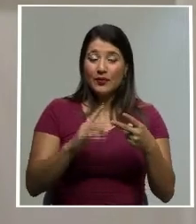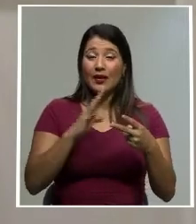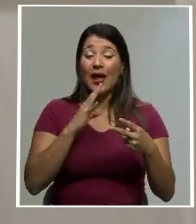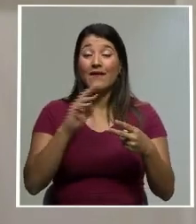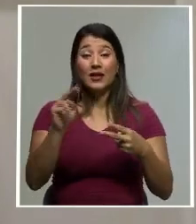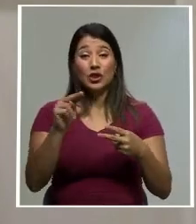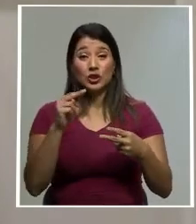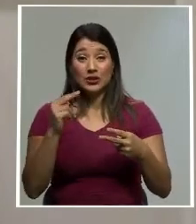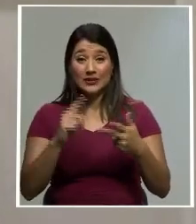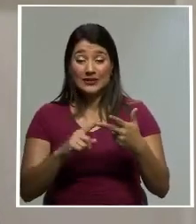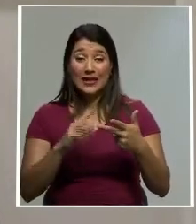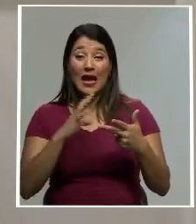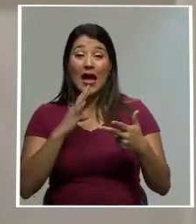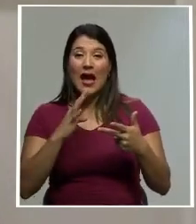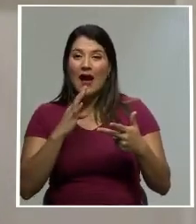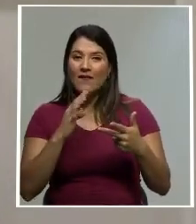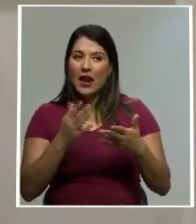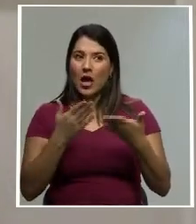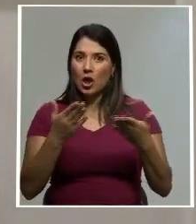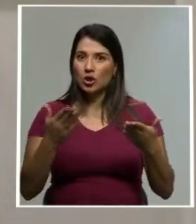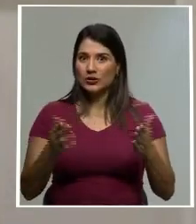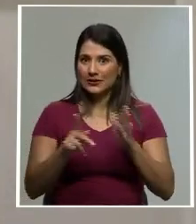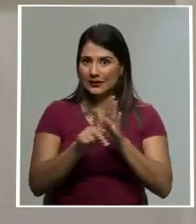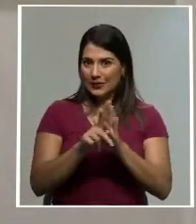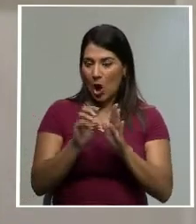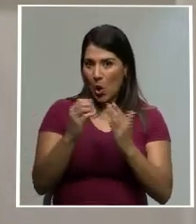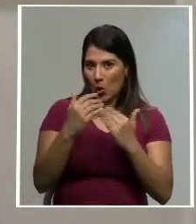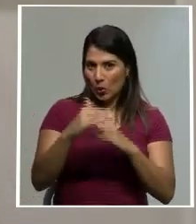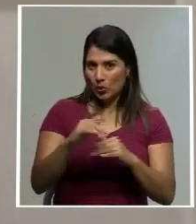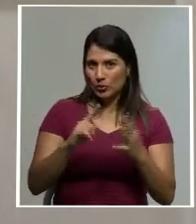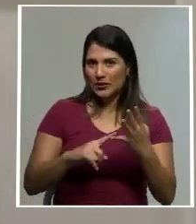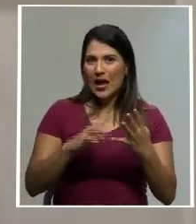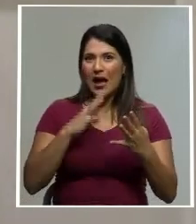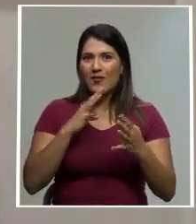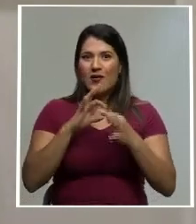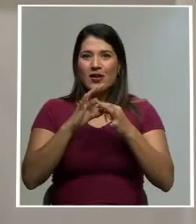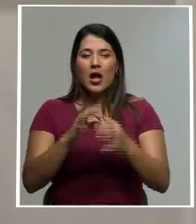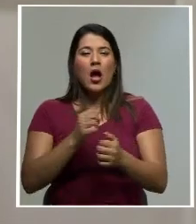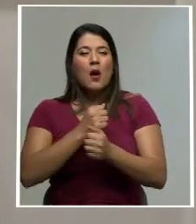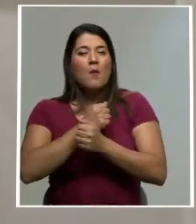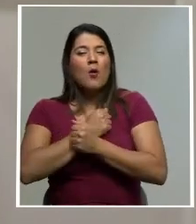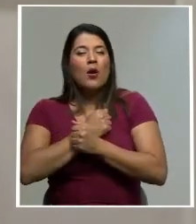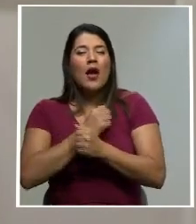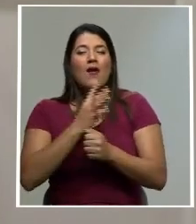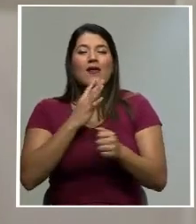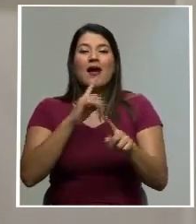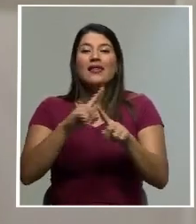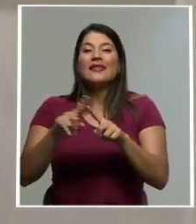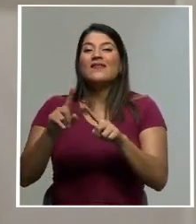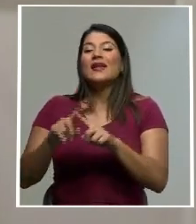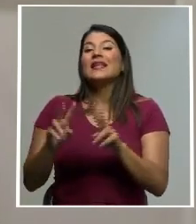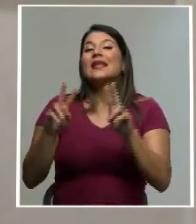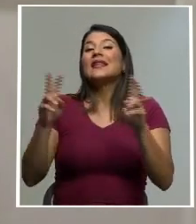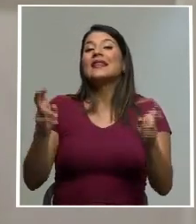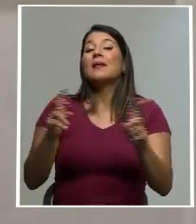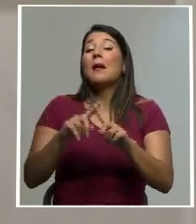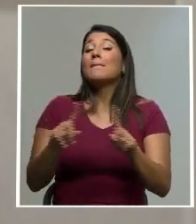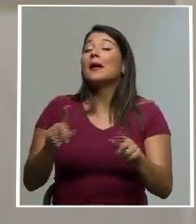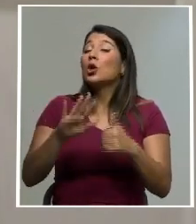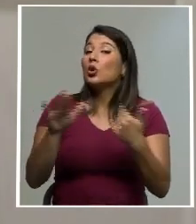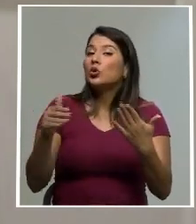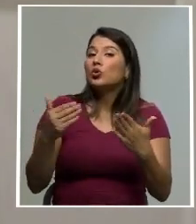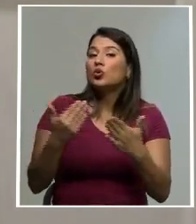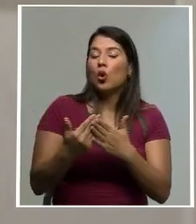de censura, hablaba de amor, o sea, hablaba de múltiples temas, pero todos bajo un mismo marco